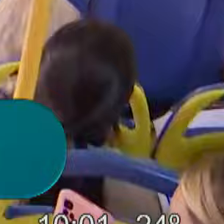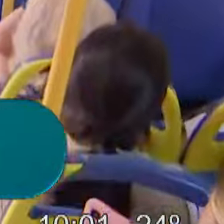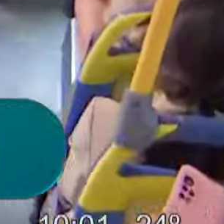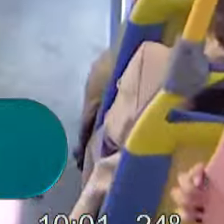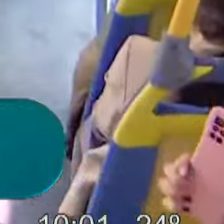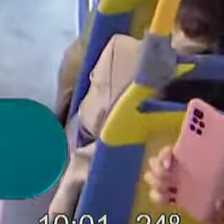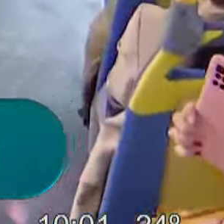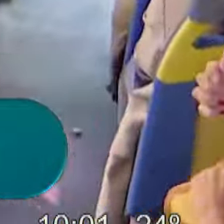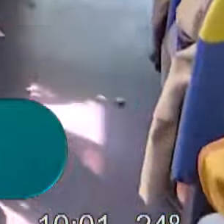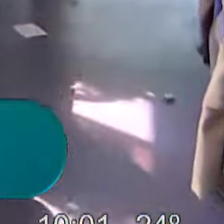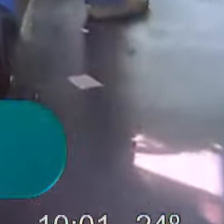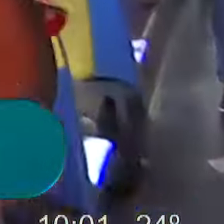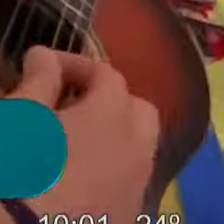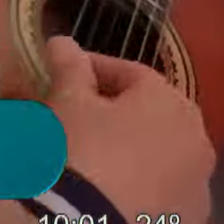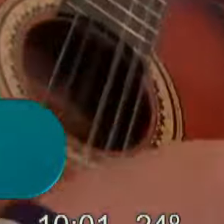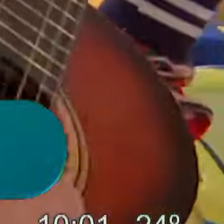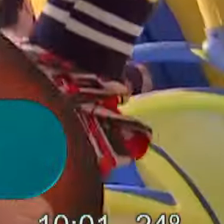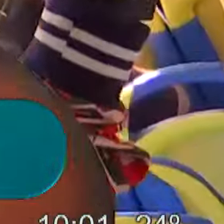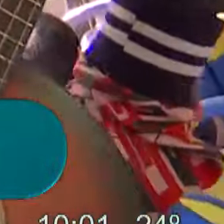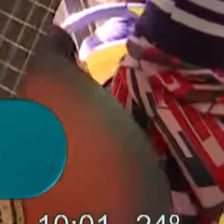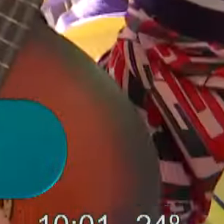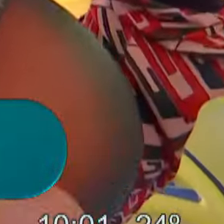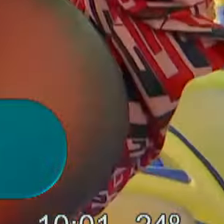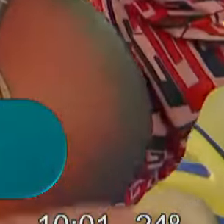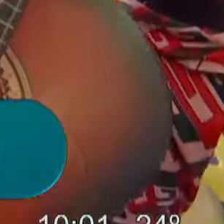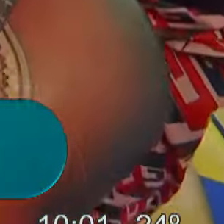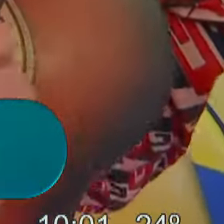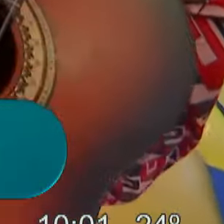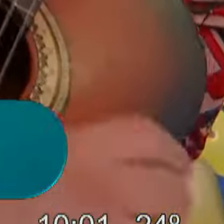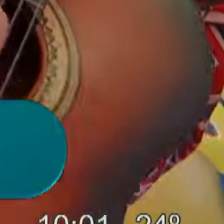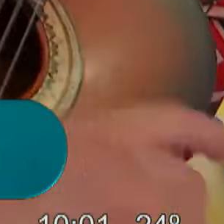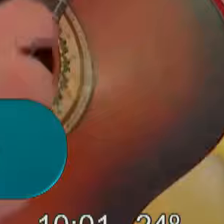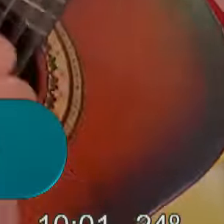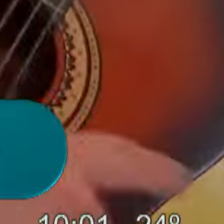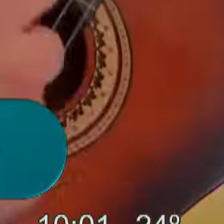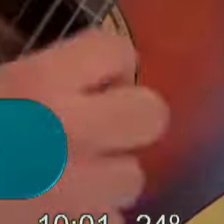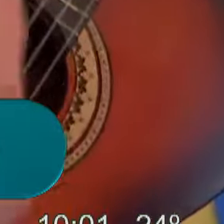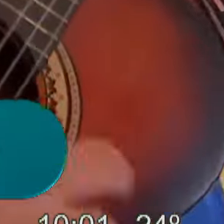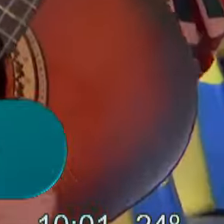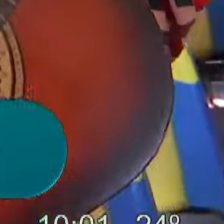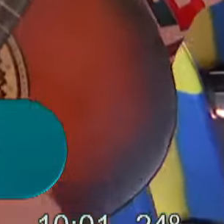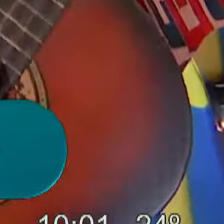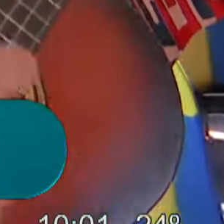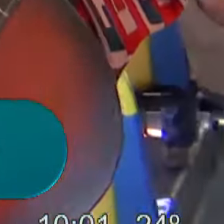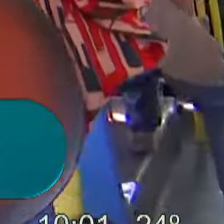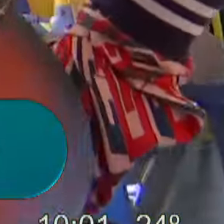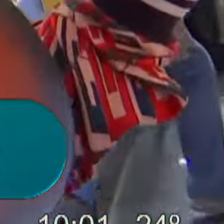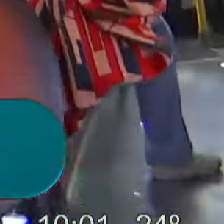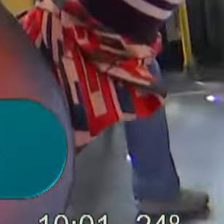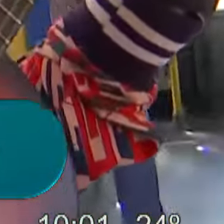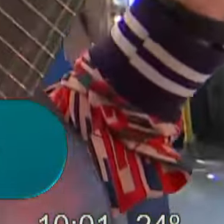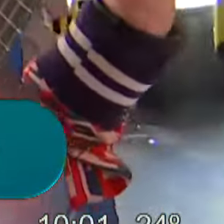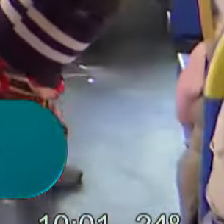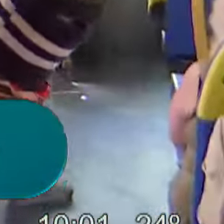me voy a bajar con una más que disfruto mucho de cantar y dice así, mirá. Ella durmió al calor de las